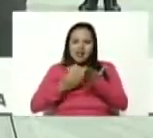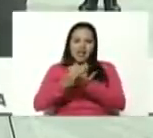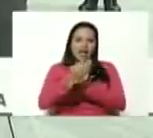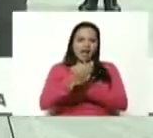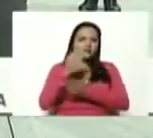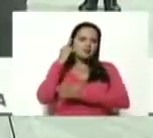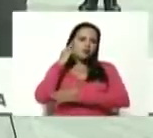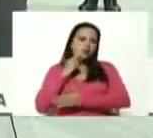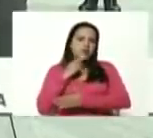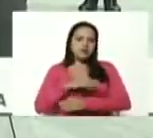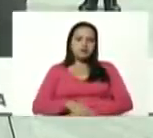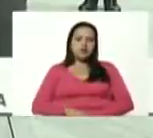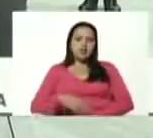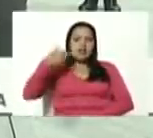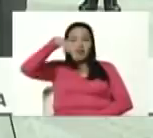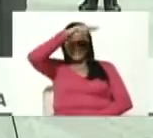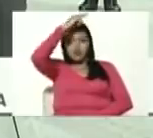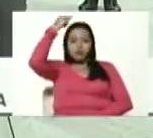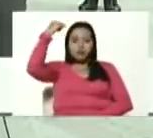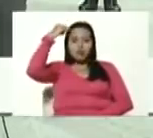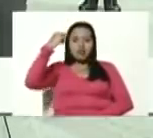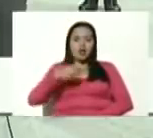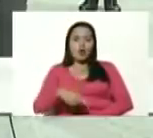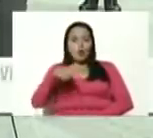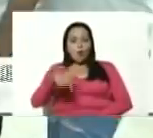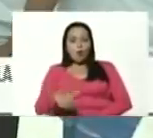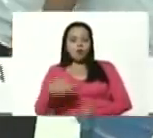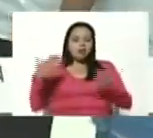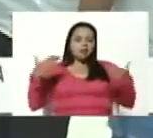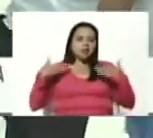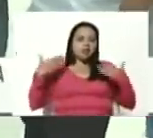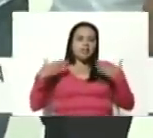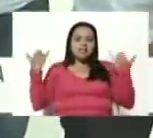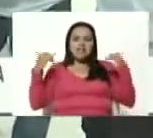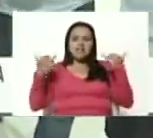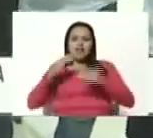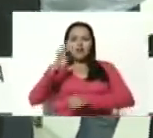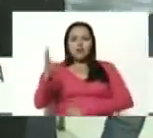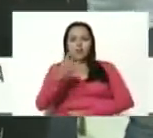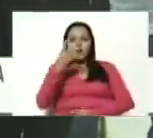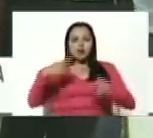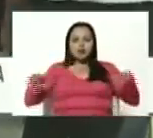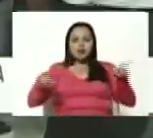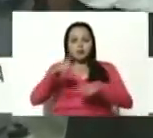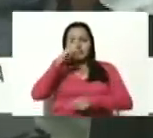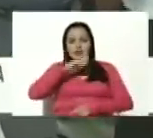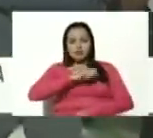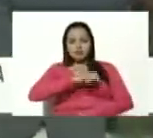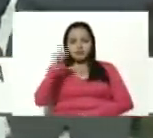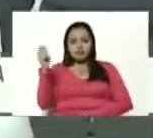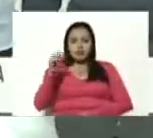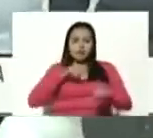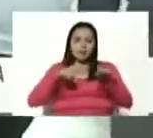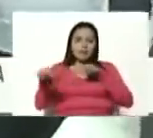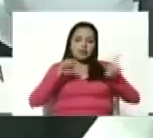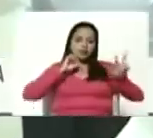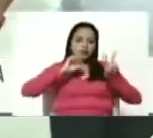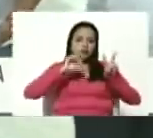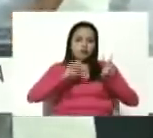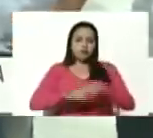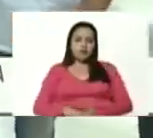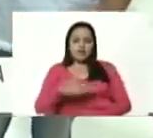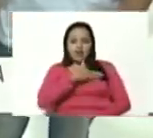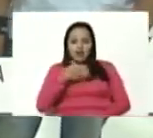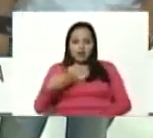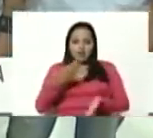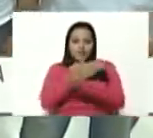el general Rafael Urdaneta. Hoy estamos muy contentos al celebrar el cuarto aniversario del movimiento Somos Venezuela y queremos